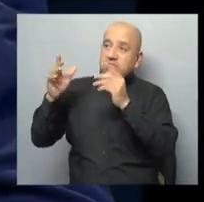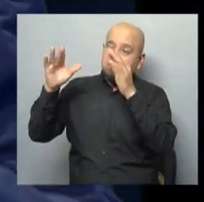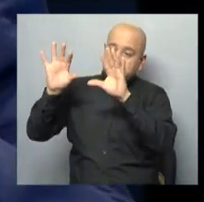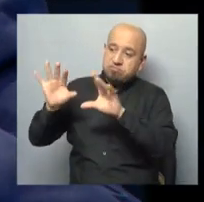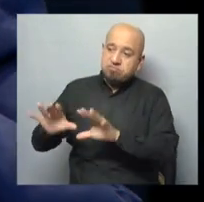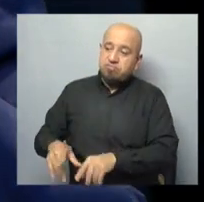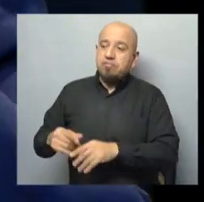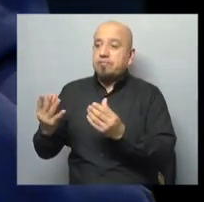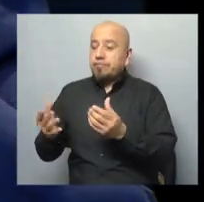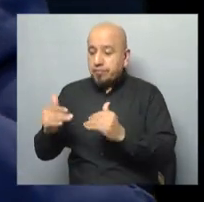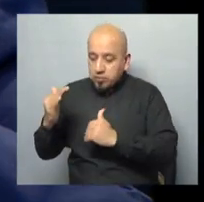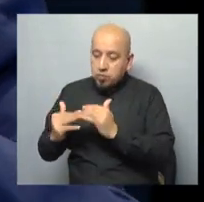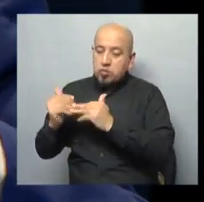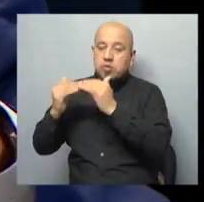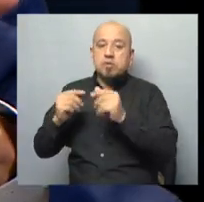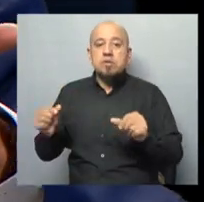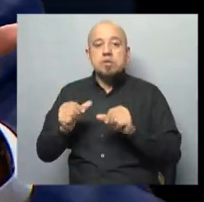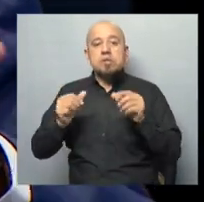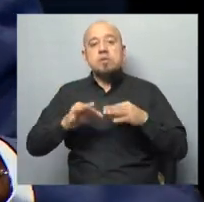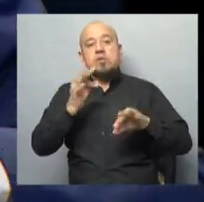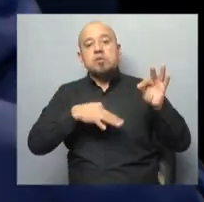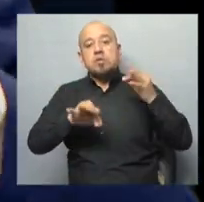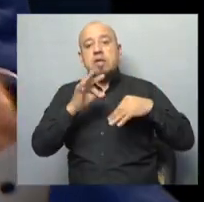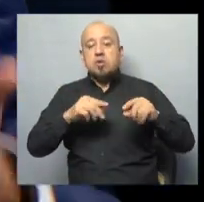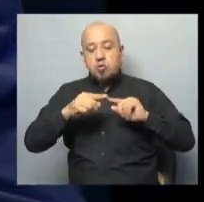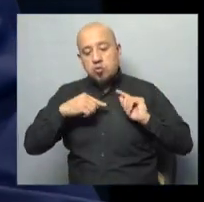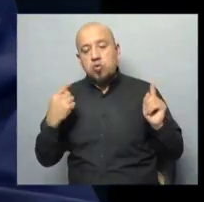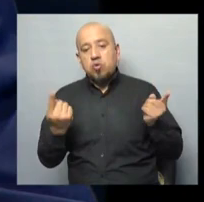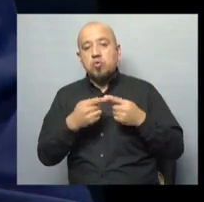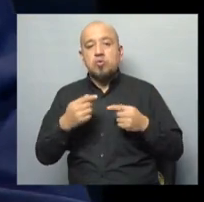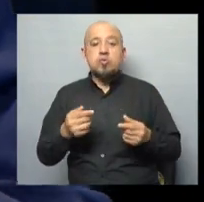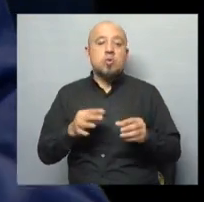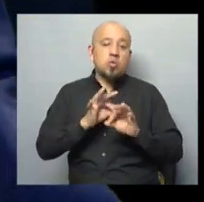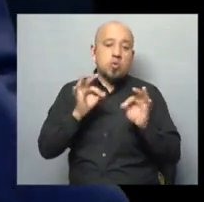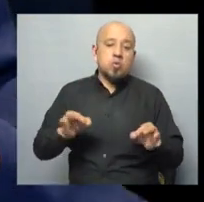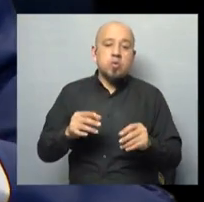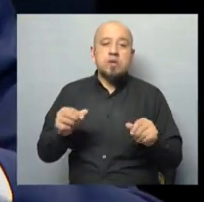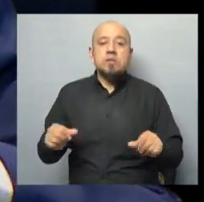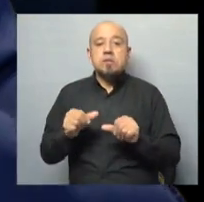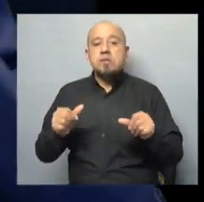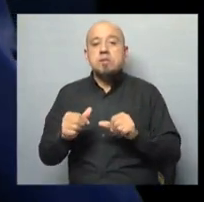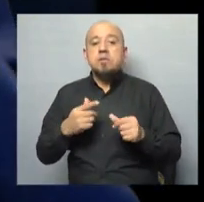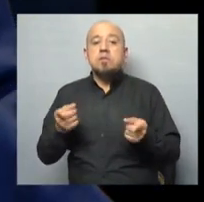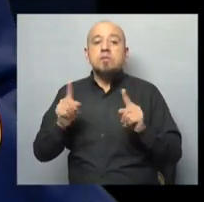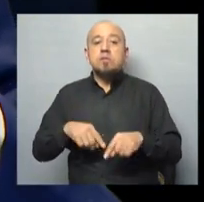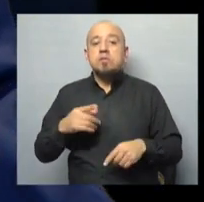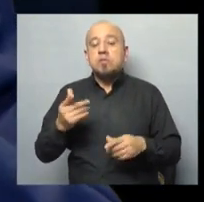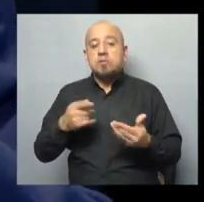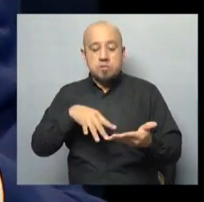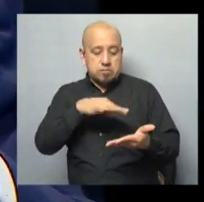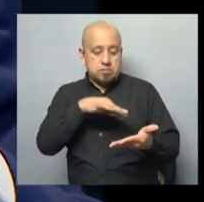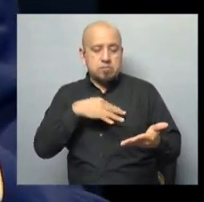agarrando creando una obra colectiva o simplemente recuperando textos